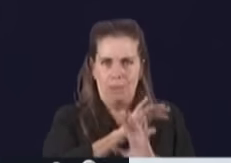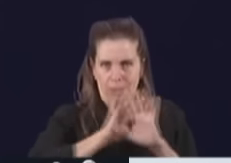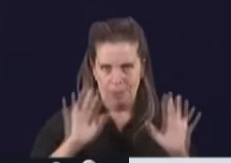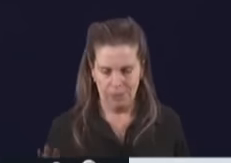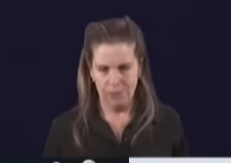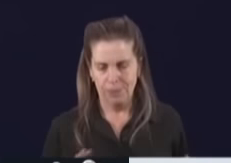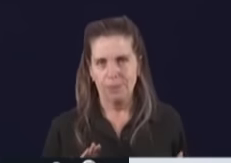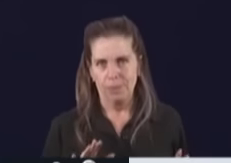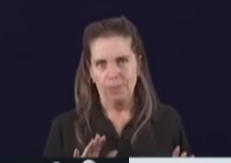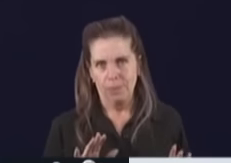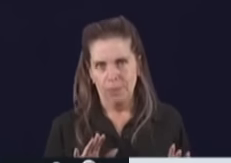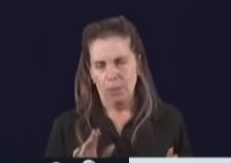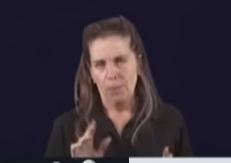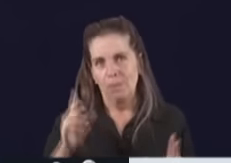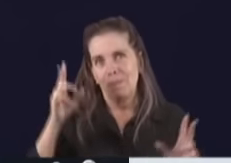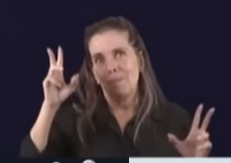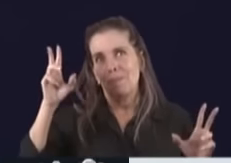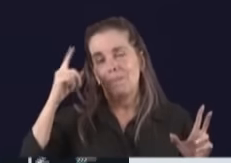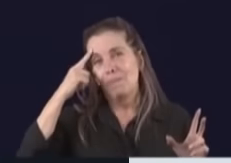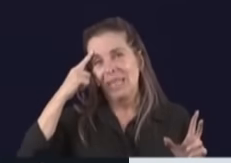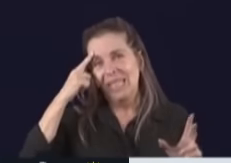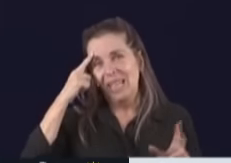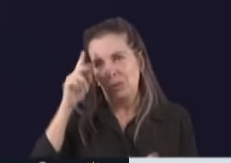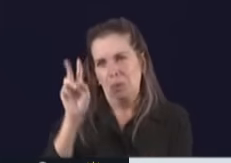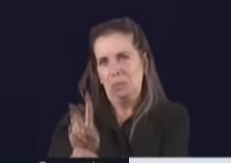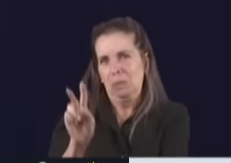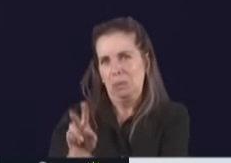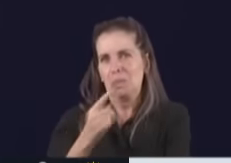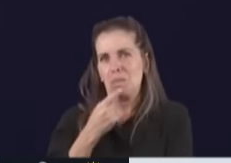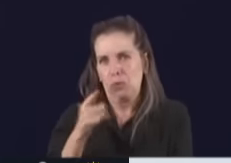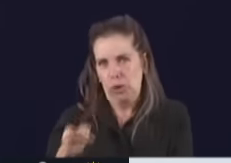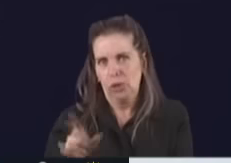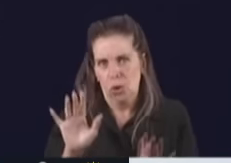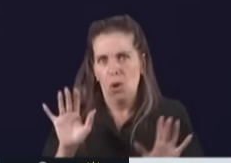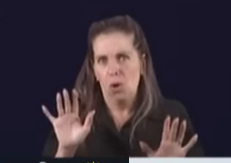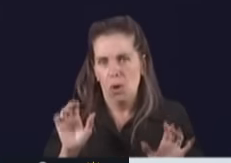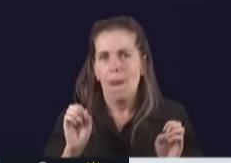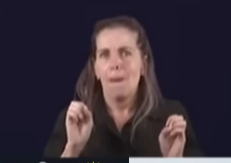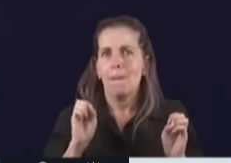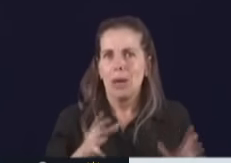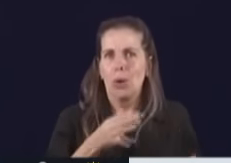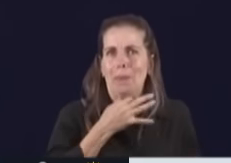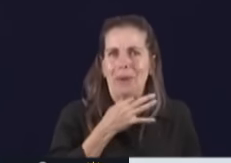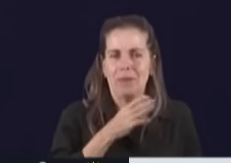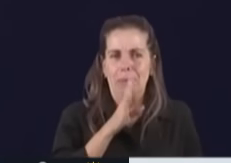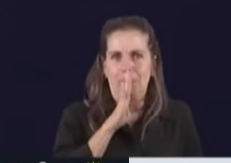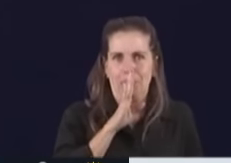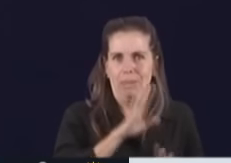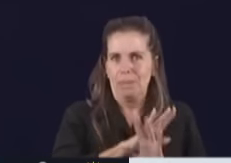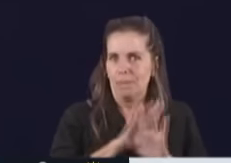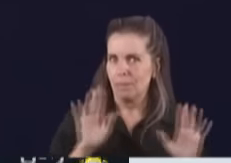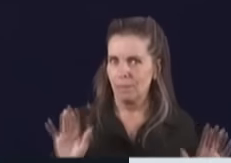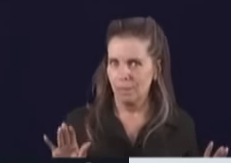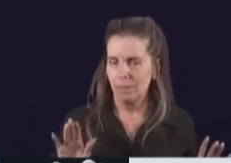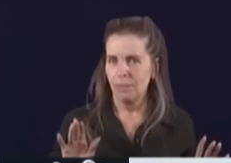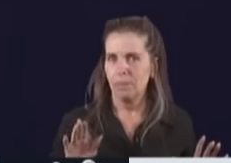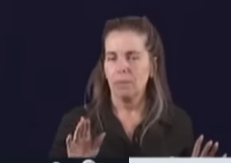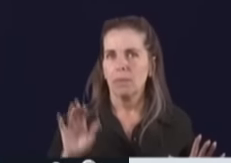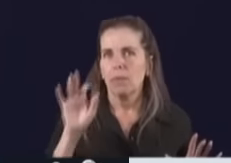por temas de seguridad preferimos muchas veces, como es este caso, de no tener todos los elementos o